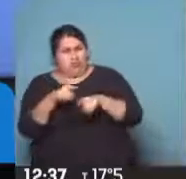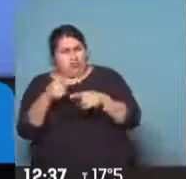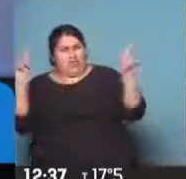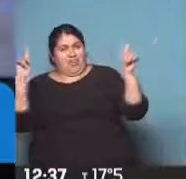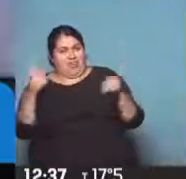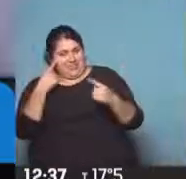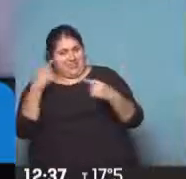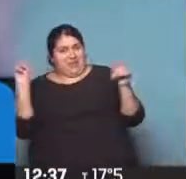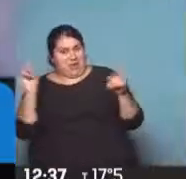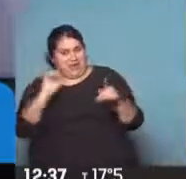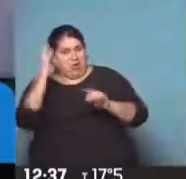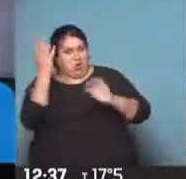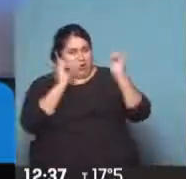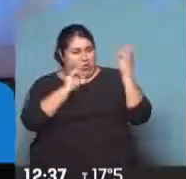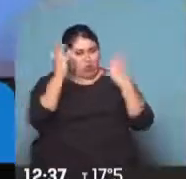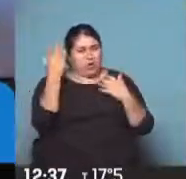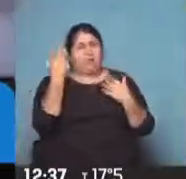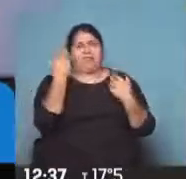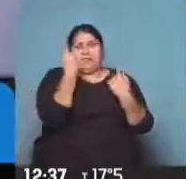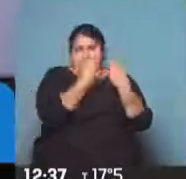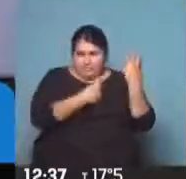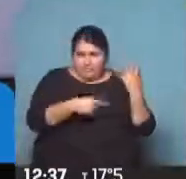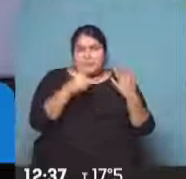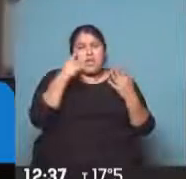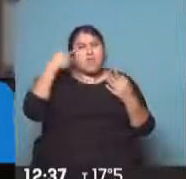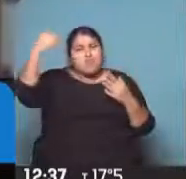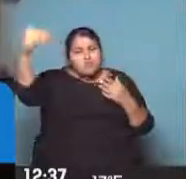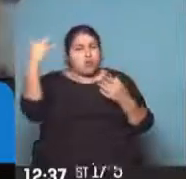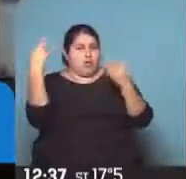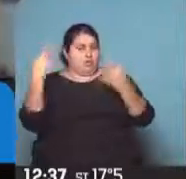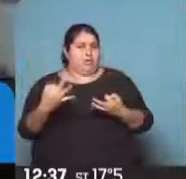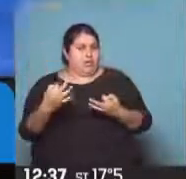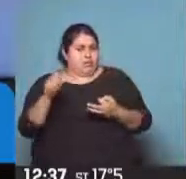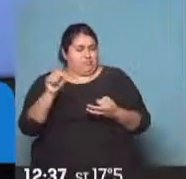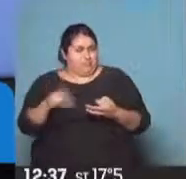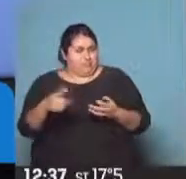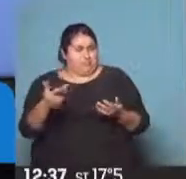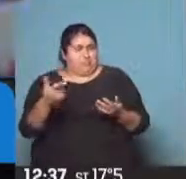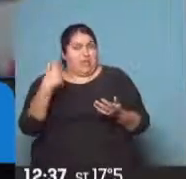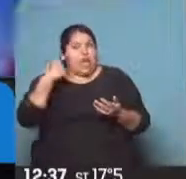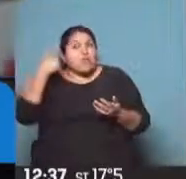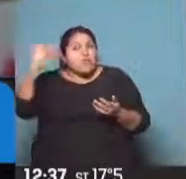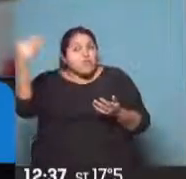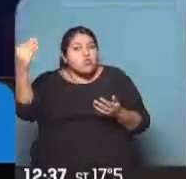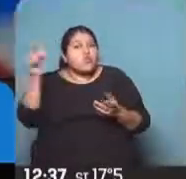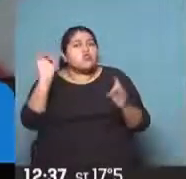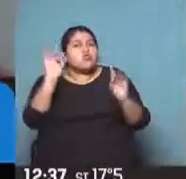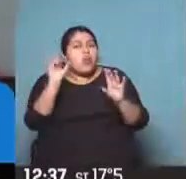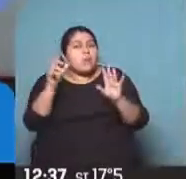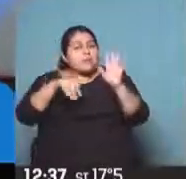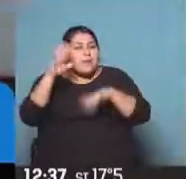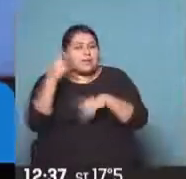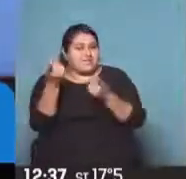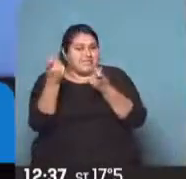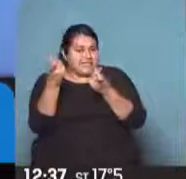informática nanotecnología carreras del futuro que van a ser las que en el futuro no sólo demandante sino las